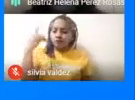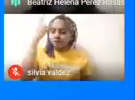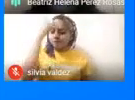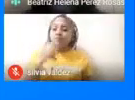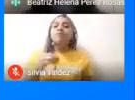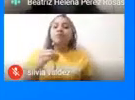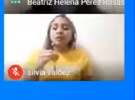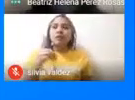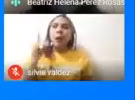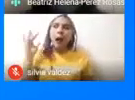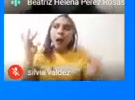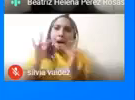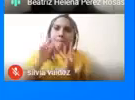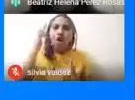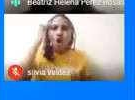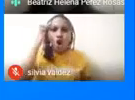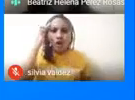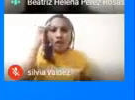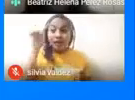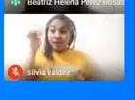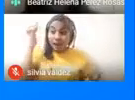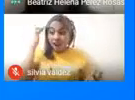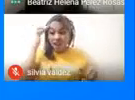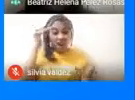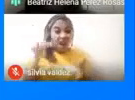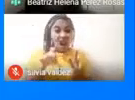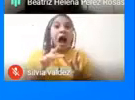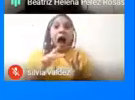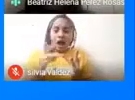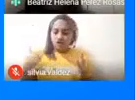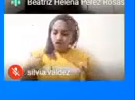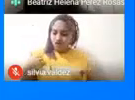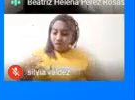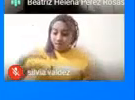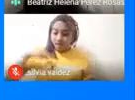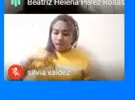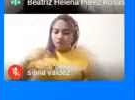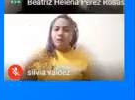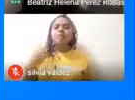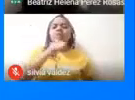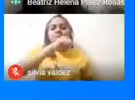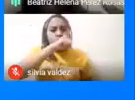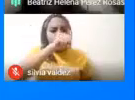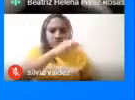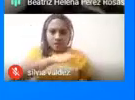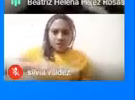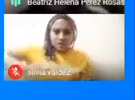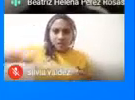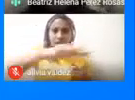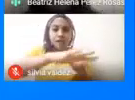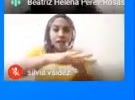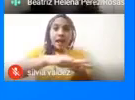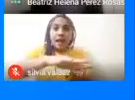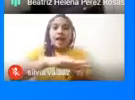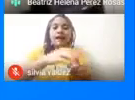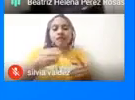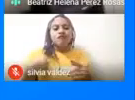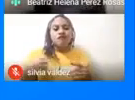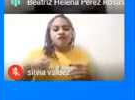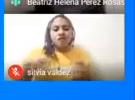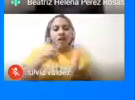decisiones coherentes, y ese coherente es con lo que tengo de vocación de territorio, con aquello